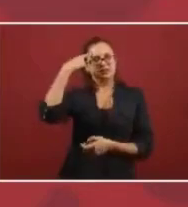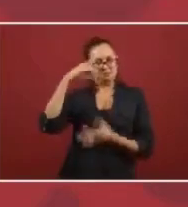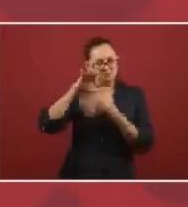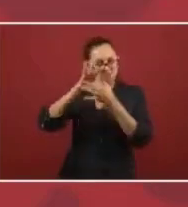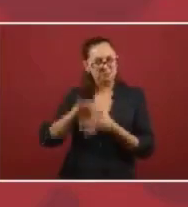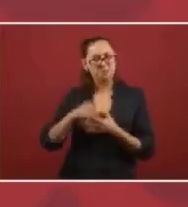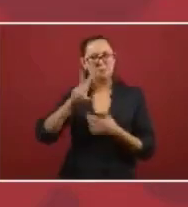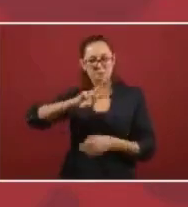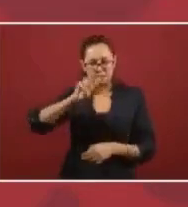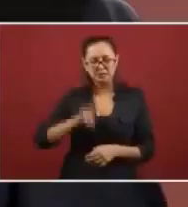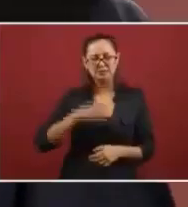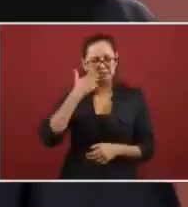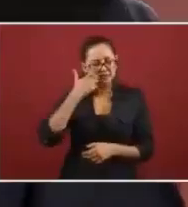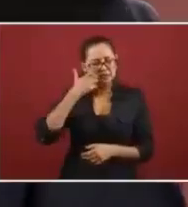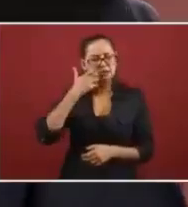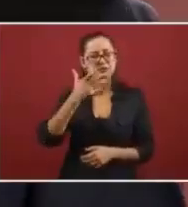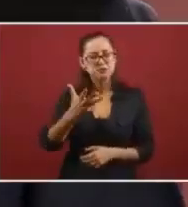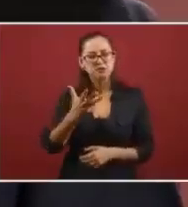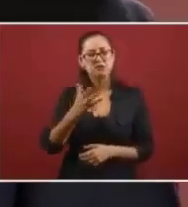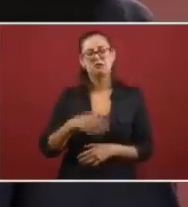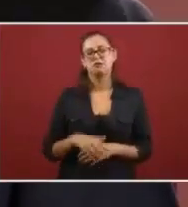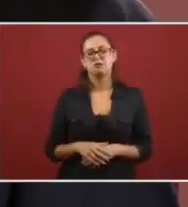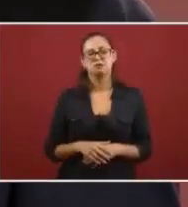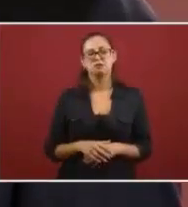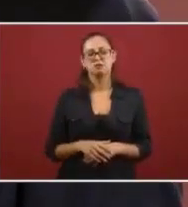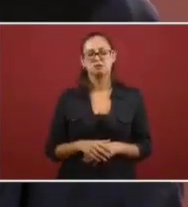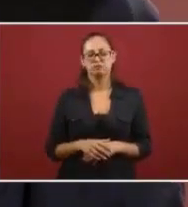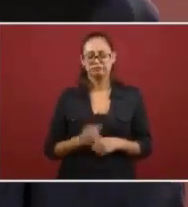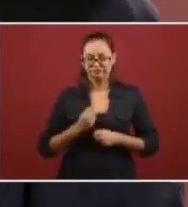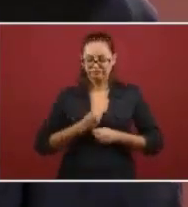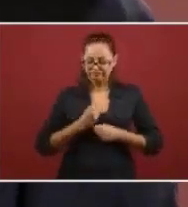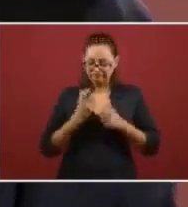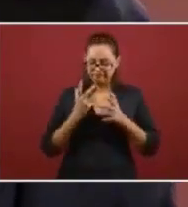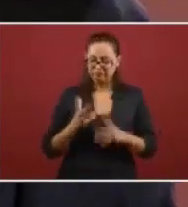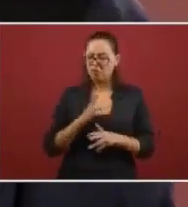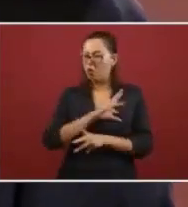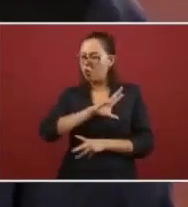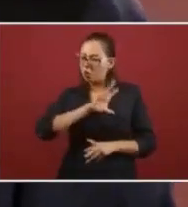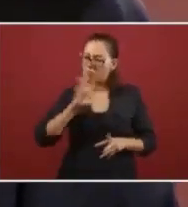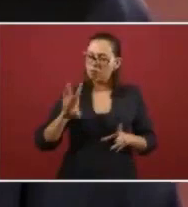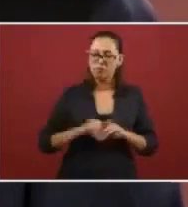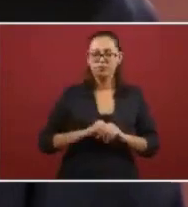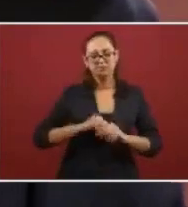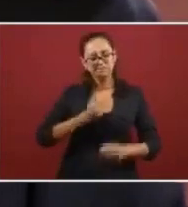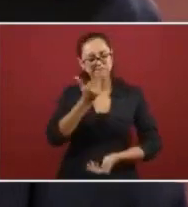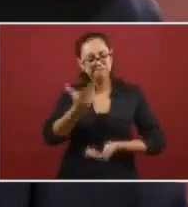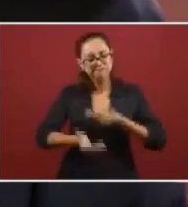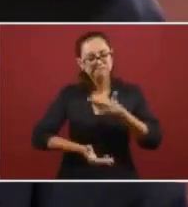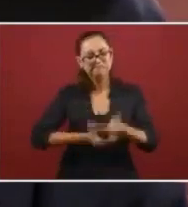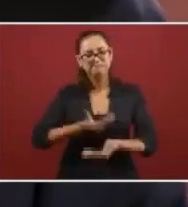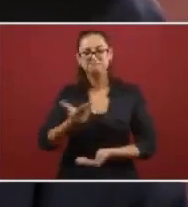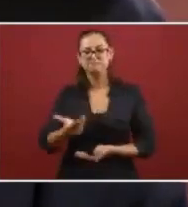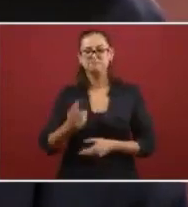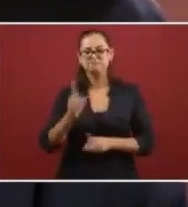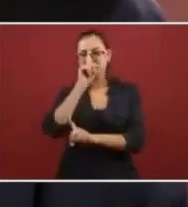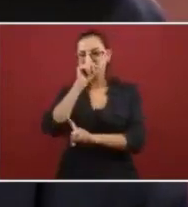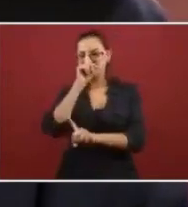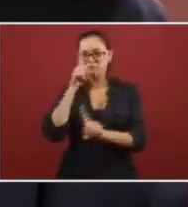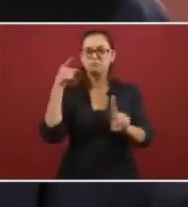tiene que haber convicciones entrega total a la causa